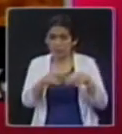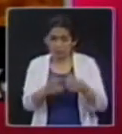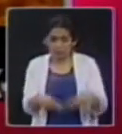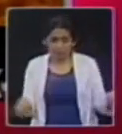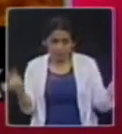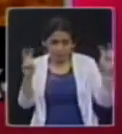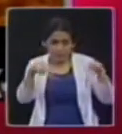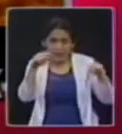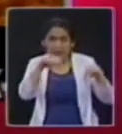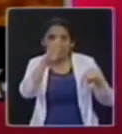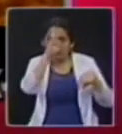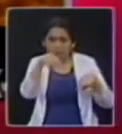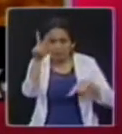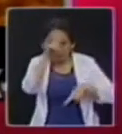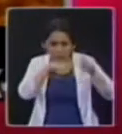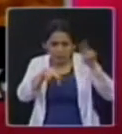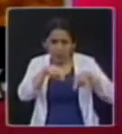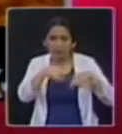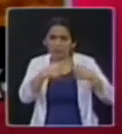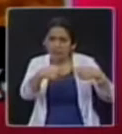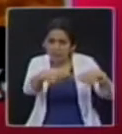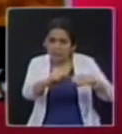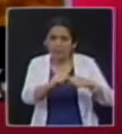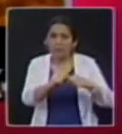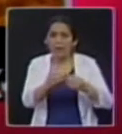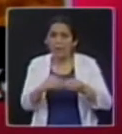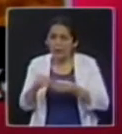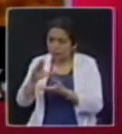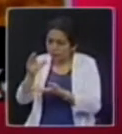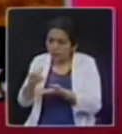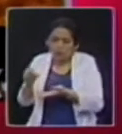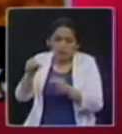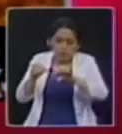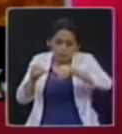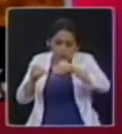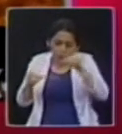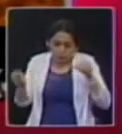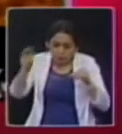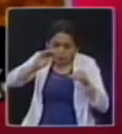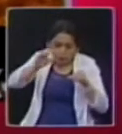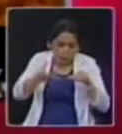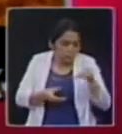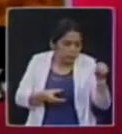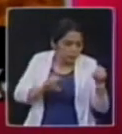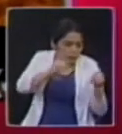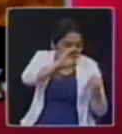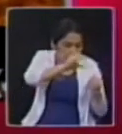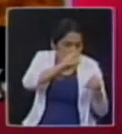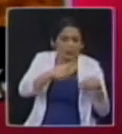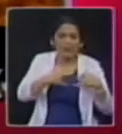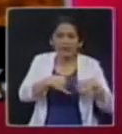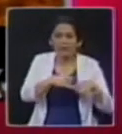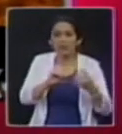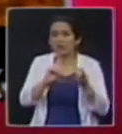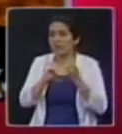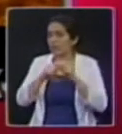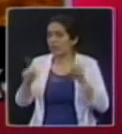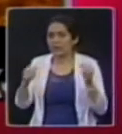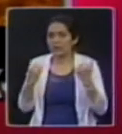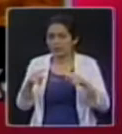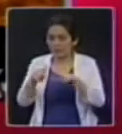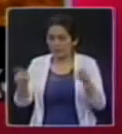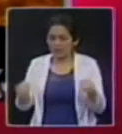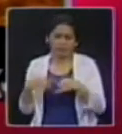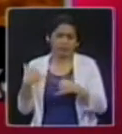añadirle solución electrolítica para darle mantenimiento y que la batería te dure un poco más de tiempo. ¿Cuáles son las baterías, el